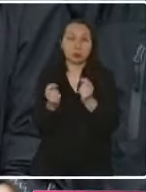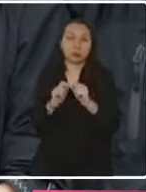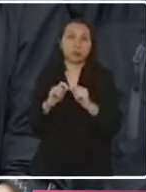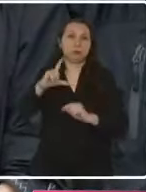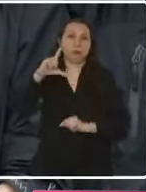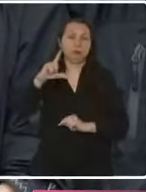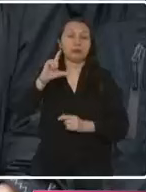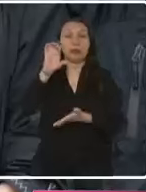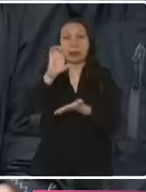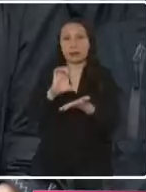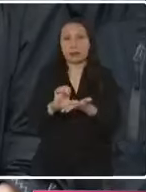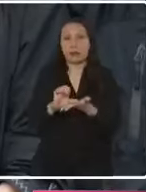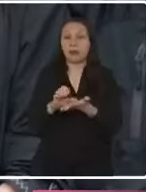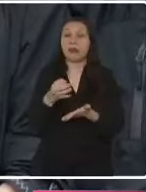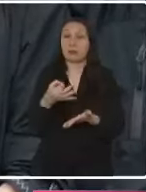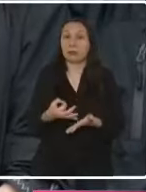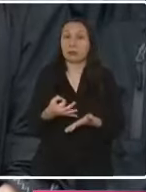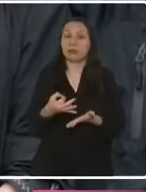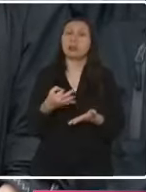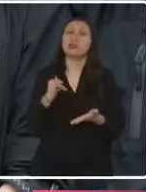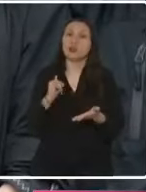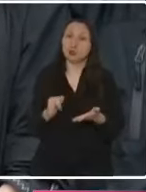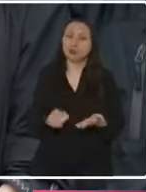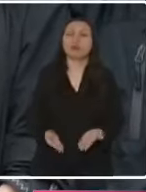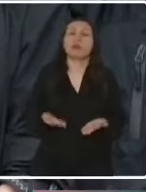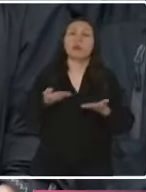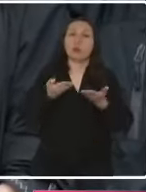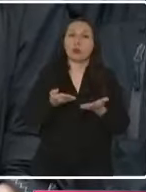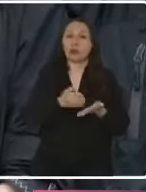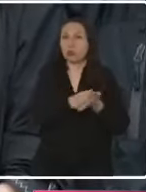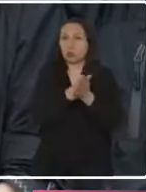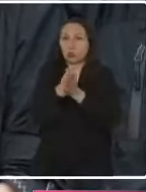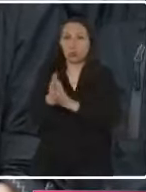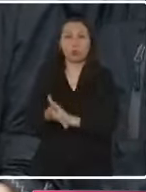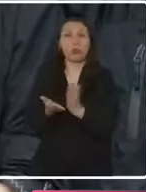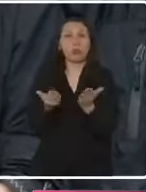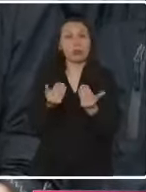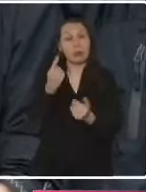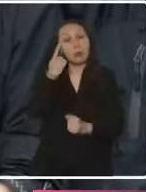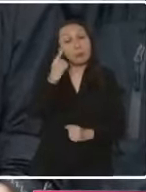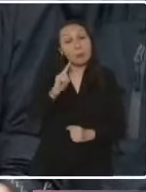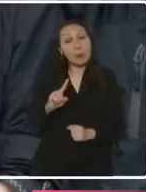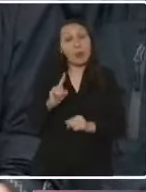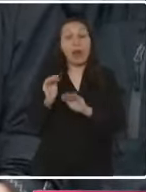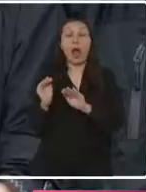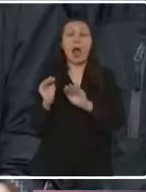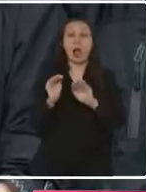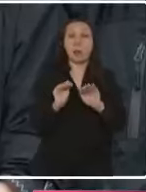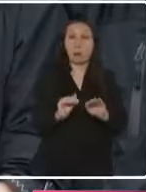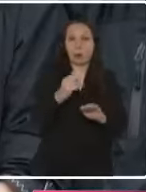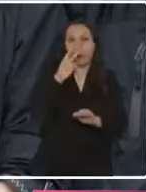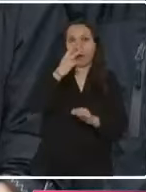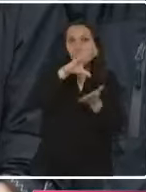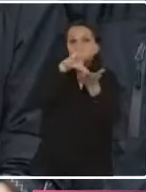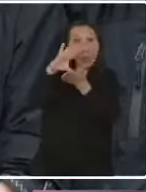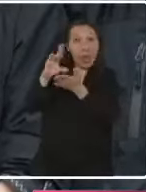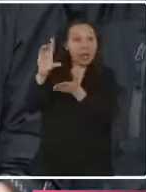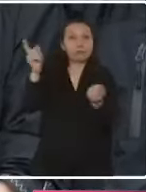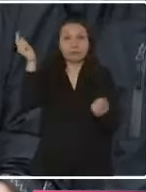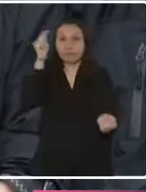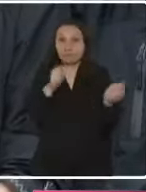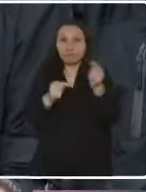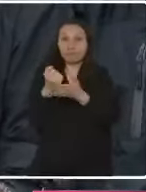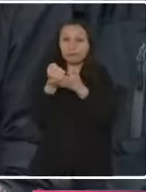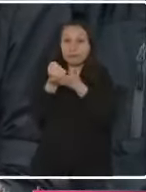Y el Estado, por cierto, va a poner a disposición todo lo que sea necesario, pero el apoyo, tanto como hemos visto de países extranjeros,